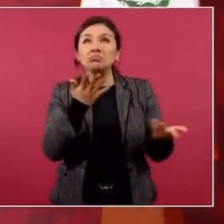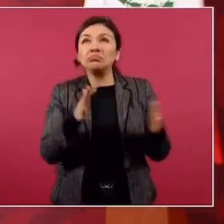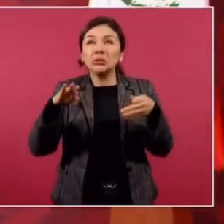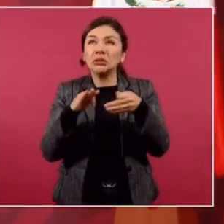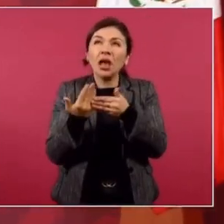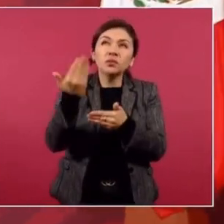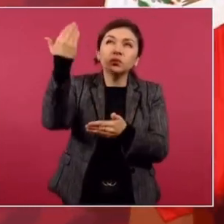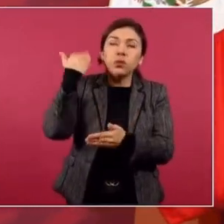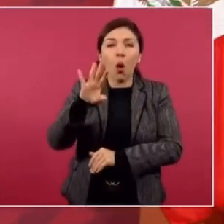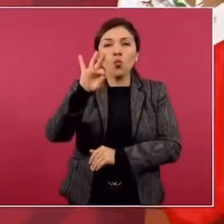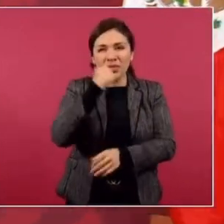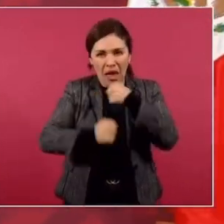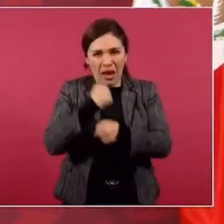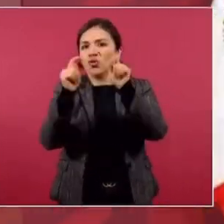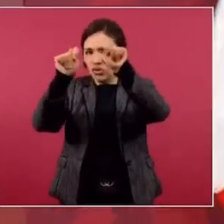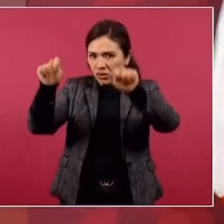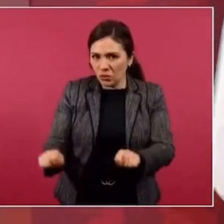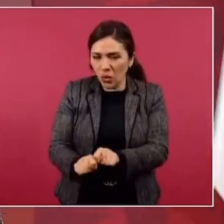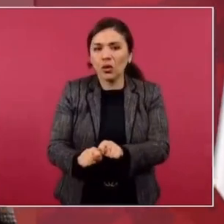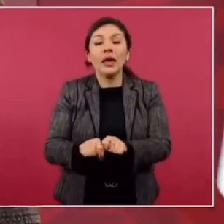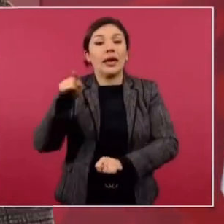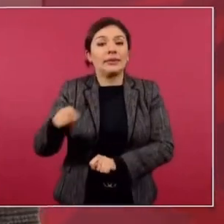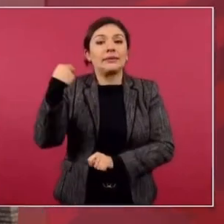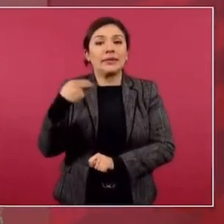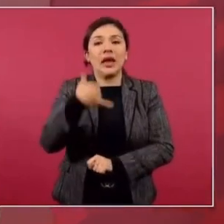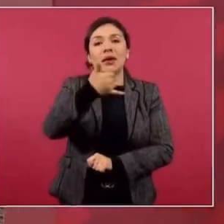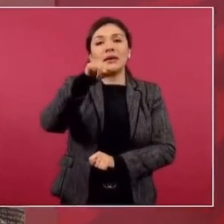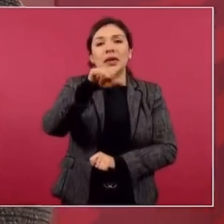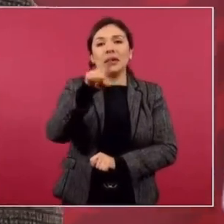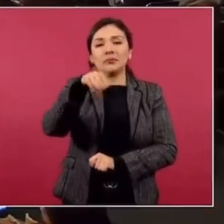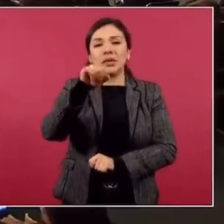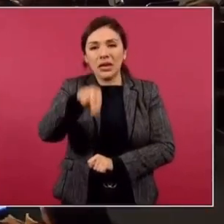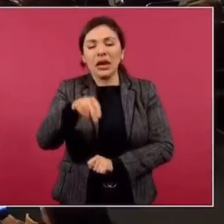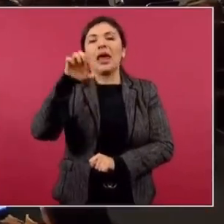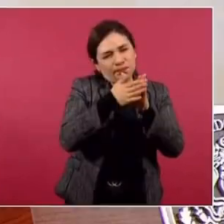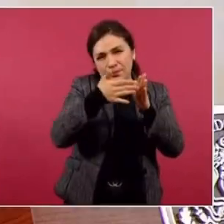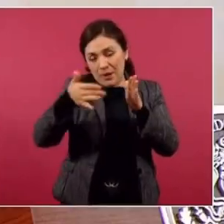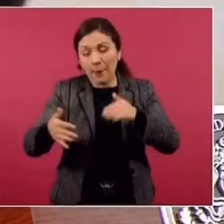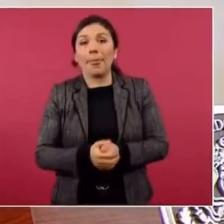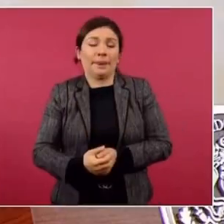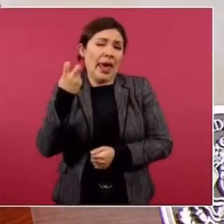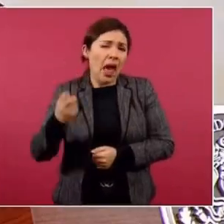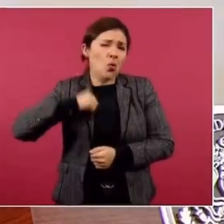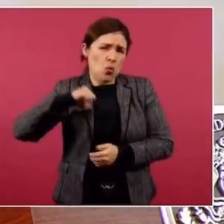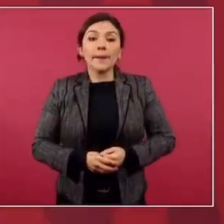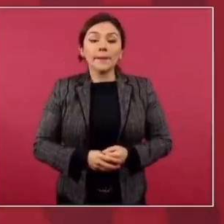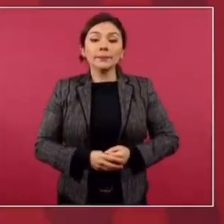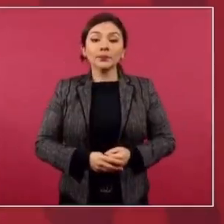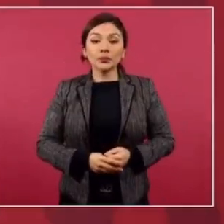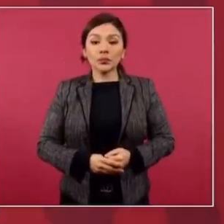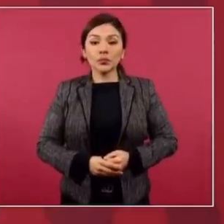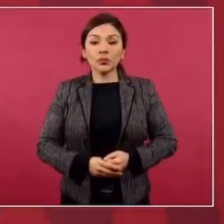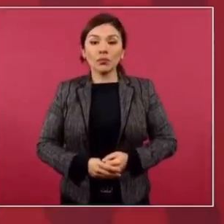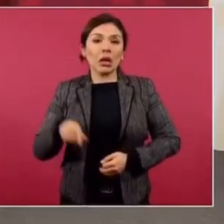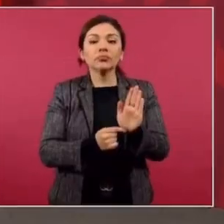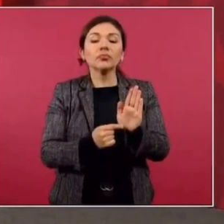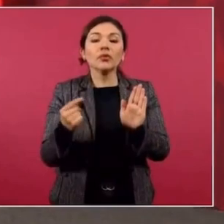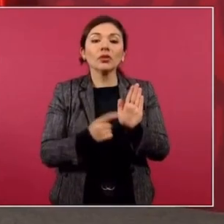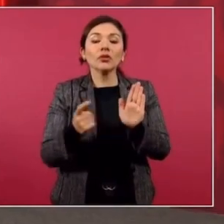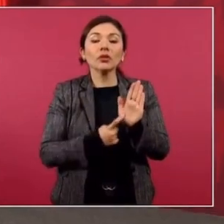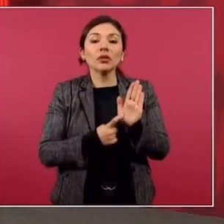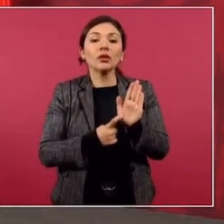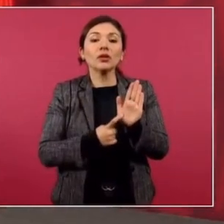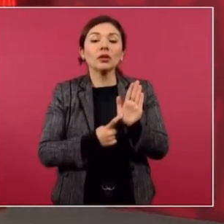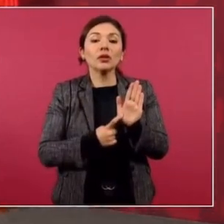40 años se tituló una abogada que se llama Yasmín Esquivel. Y en ese entonces presentó una tesis.